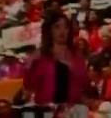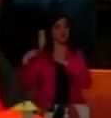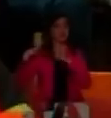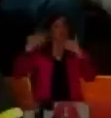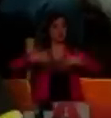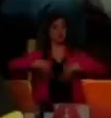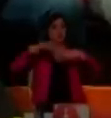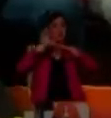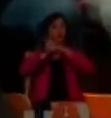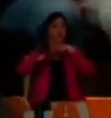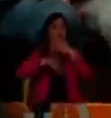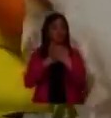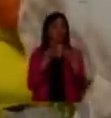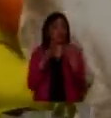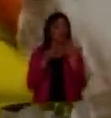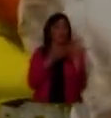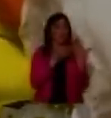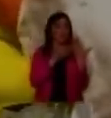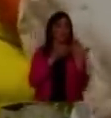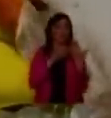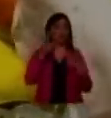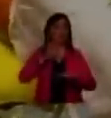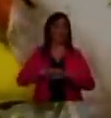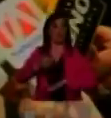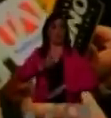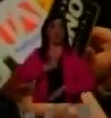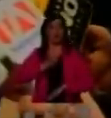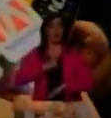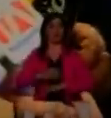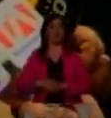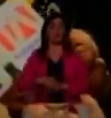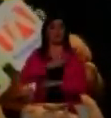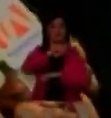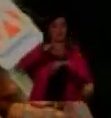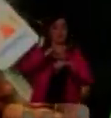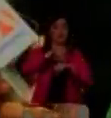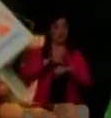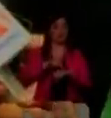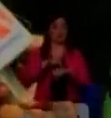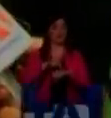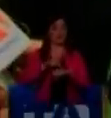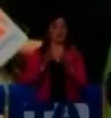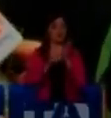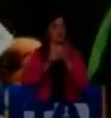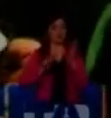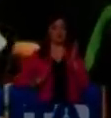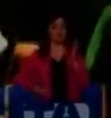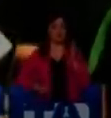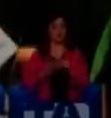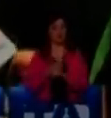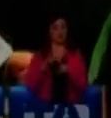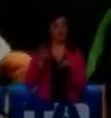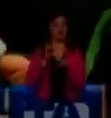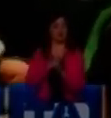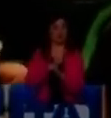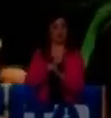de Salud del Ecuador y que este evento fue una autoconvocatoria. Había profesionales, no solamente del Ministerio de Salud Pública, sino de las